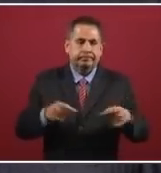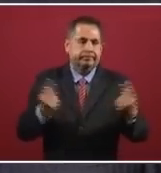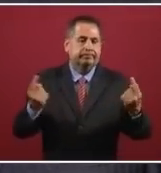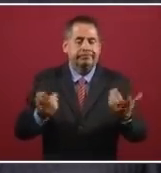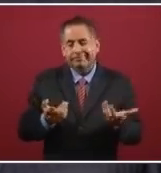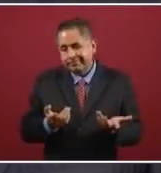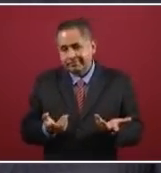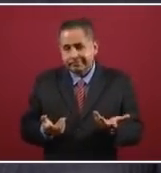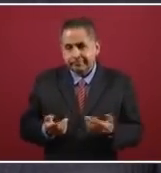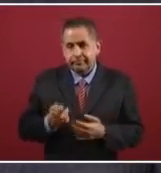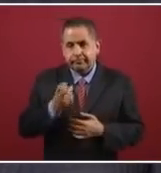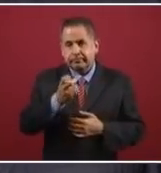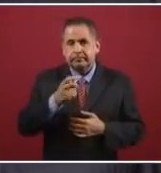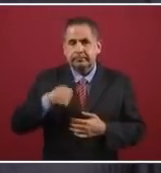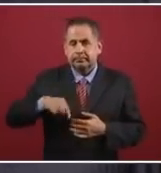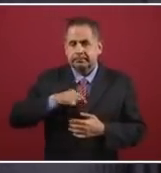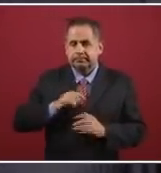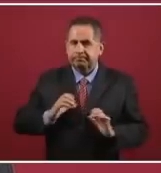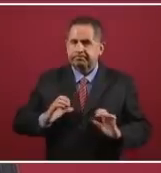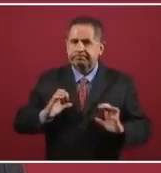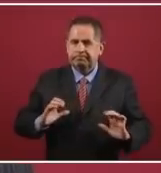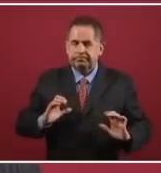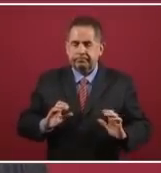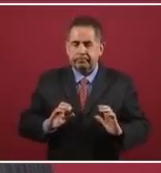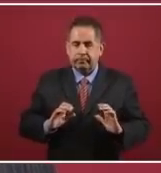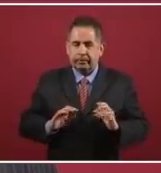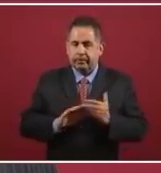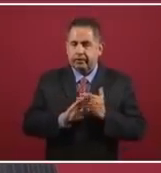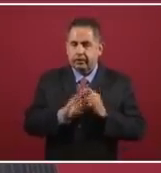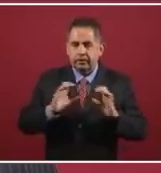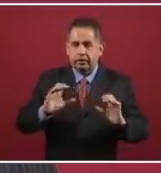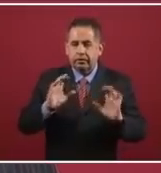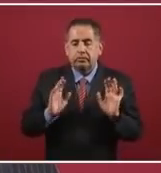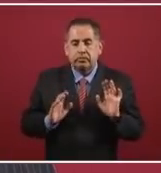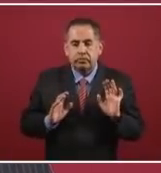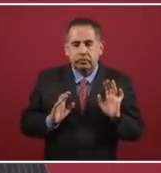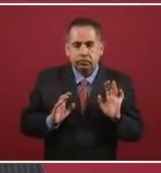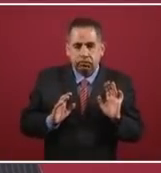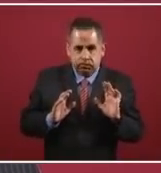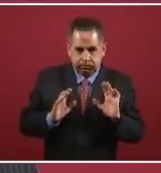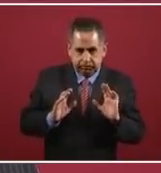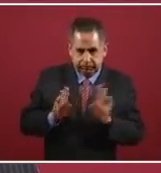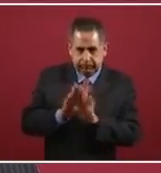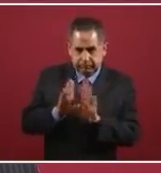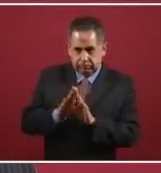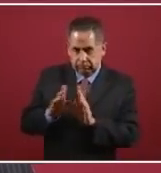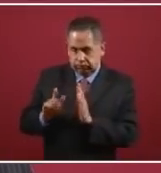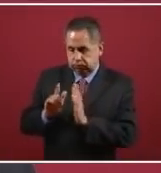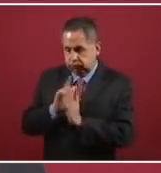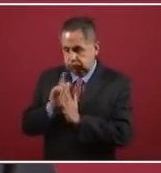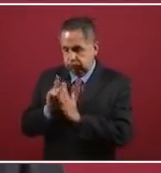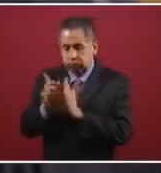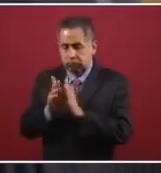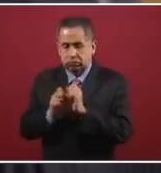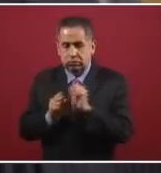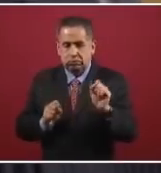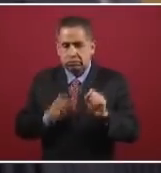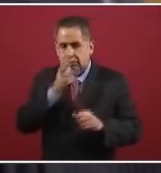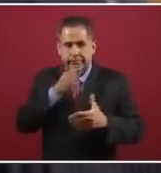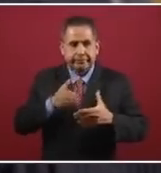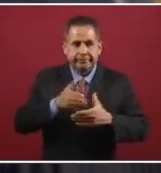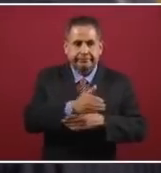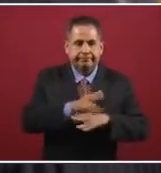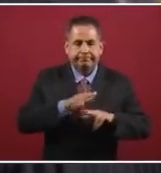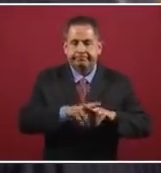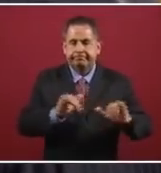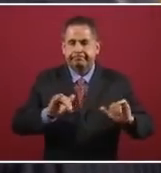Entonces, es sabio también el apegarnos a principios de política exterior, de